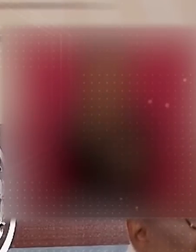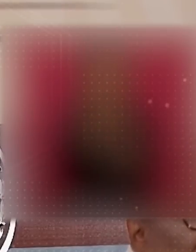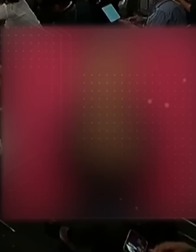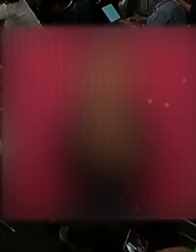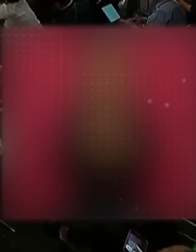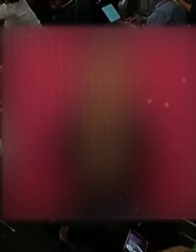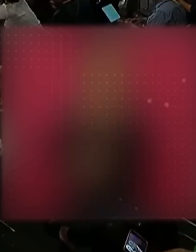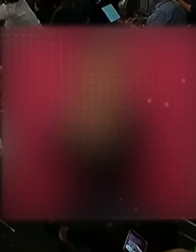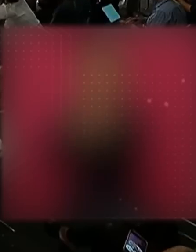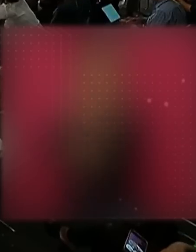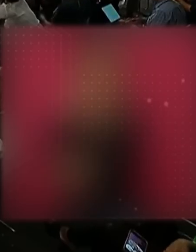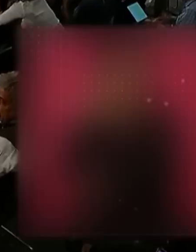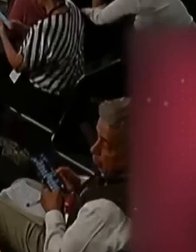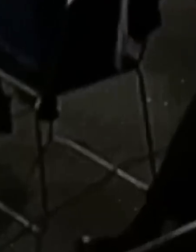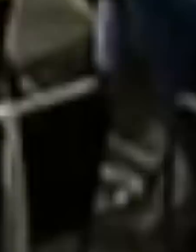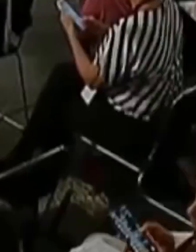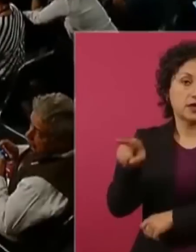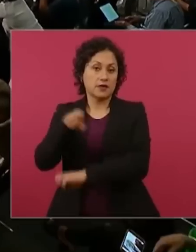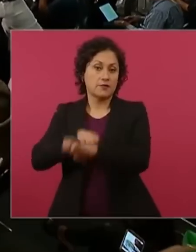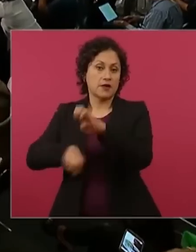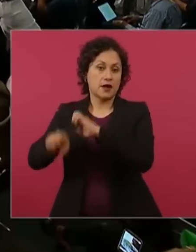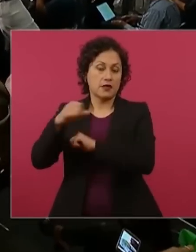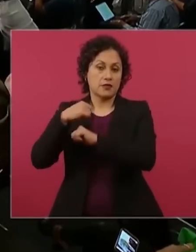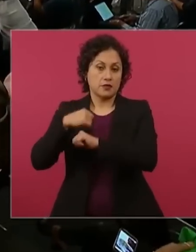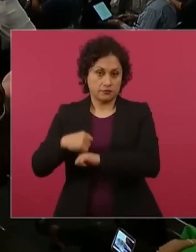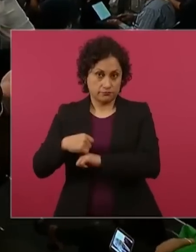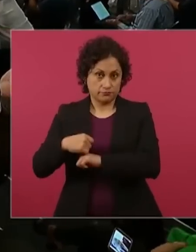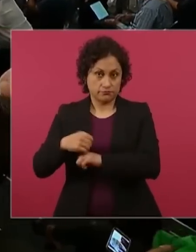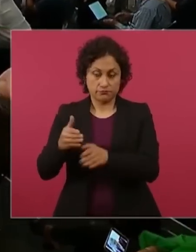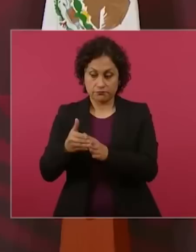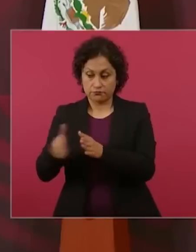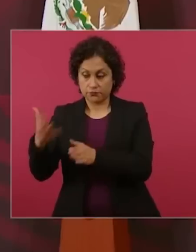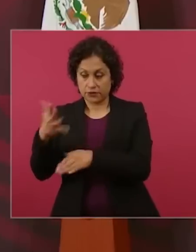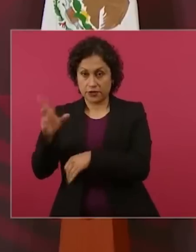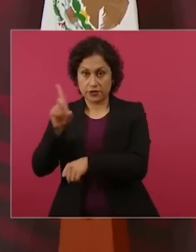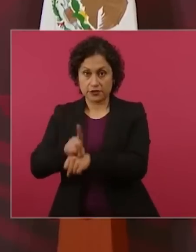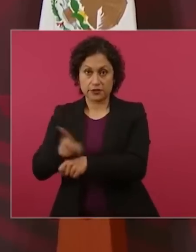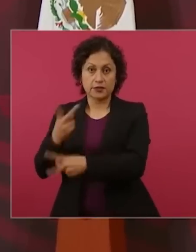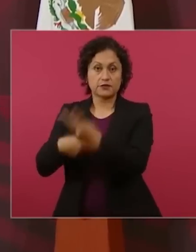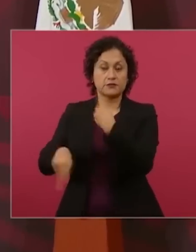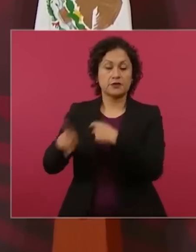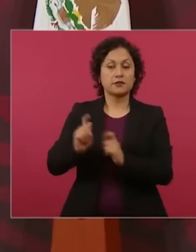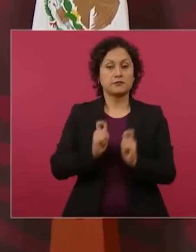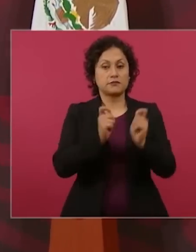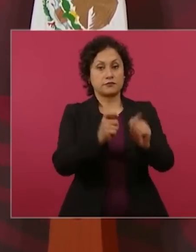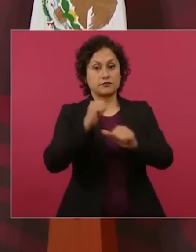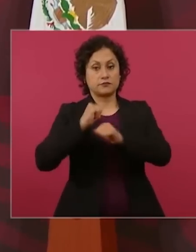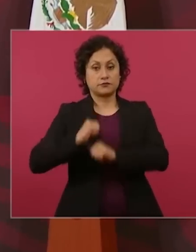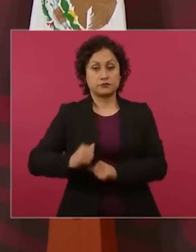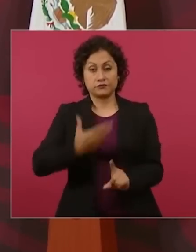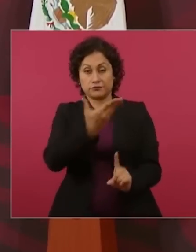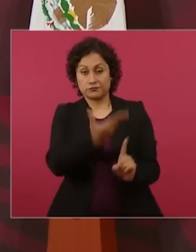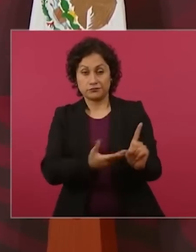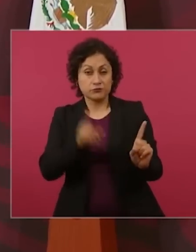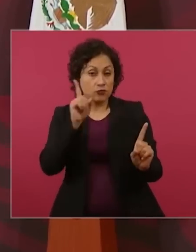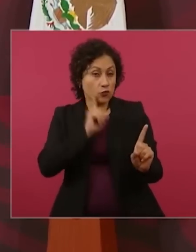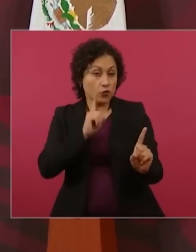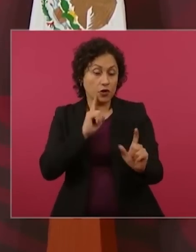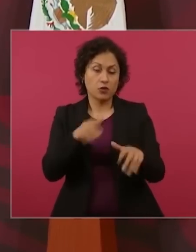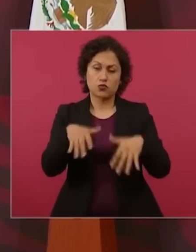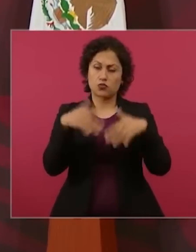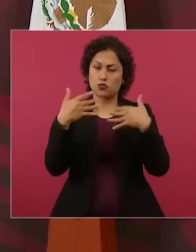este último tramo de su gobierno. Ella tiene una carrera amplísima